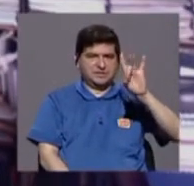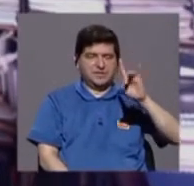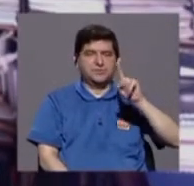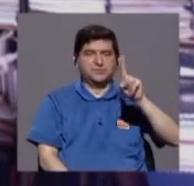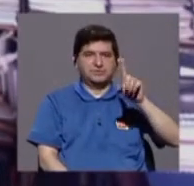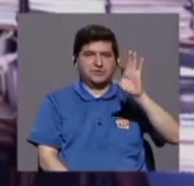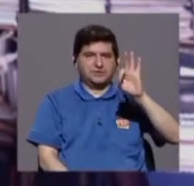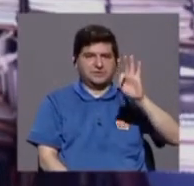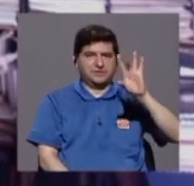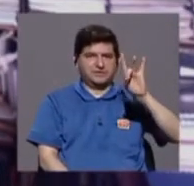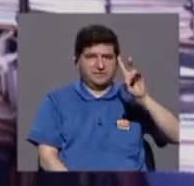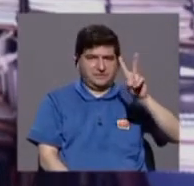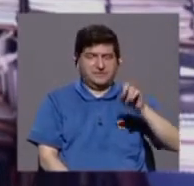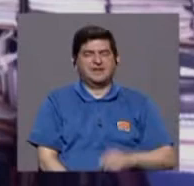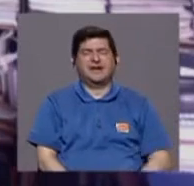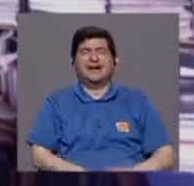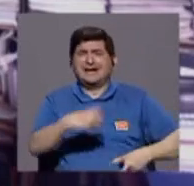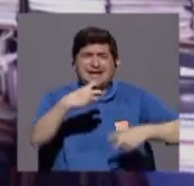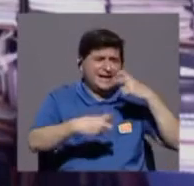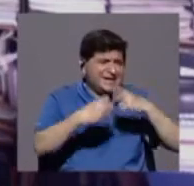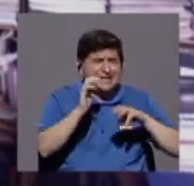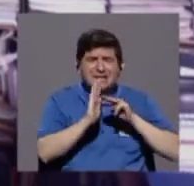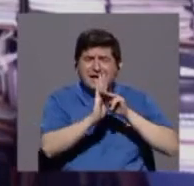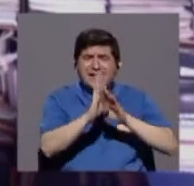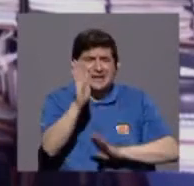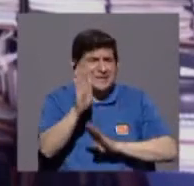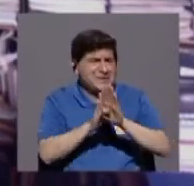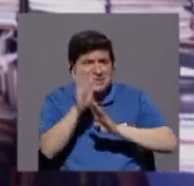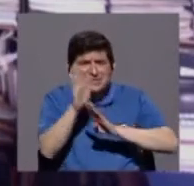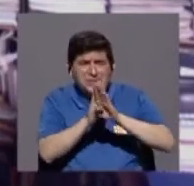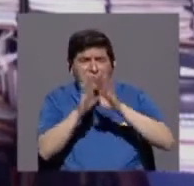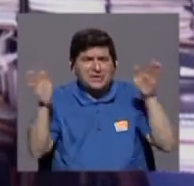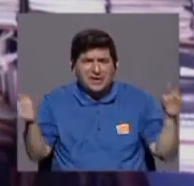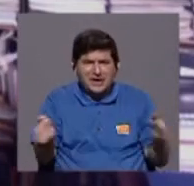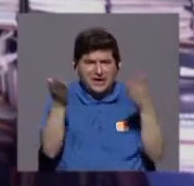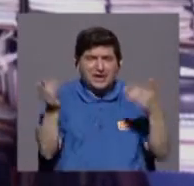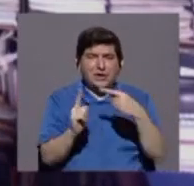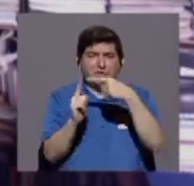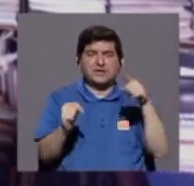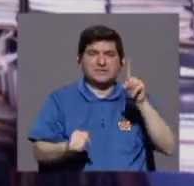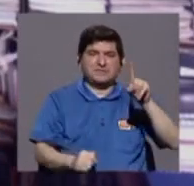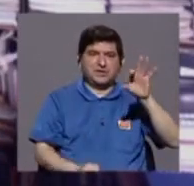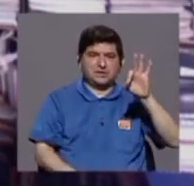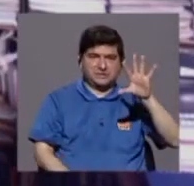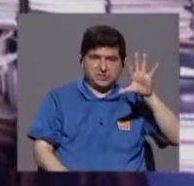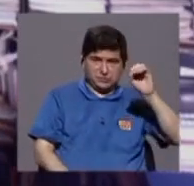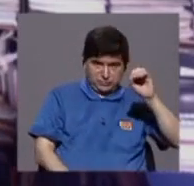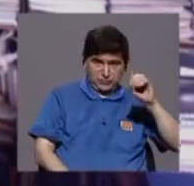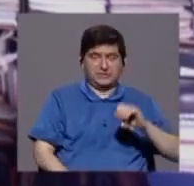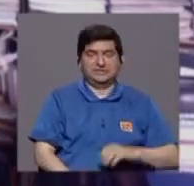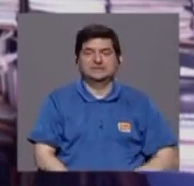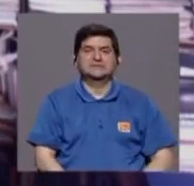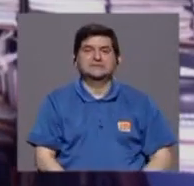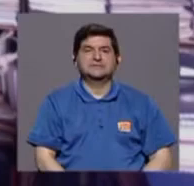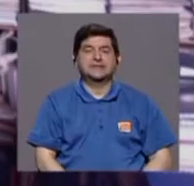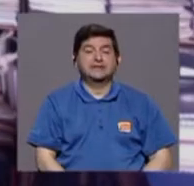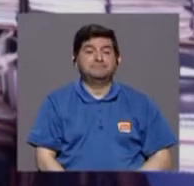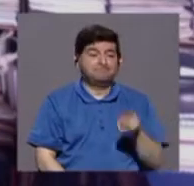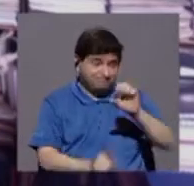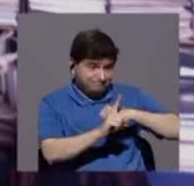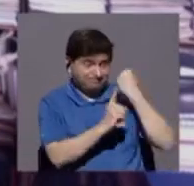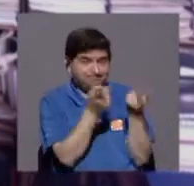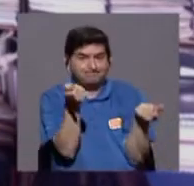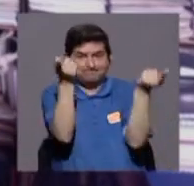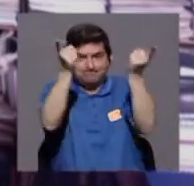la crisis de aquel modelo de desarrollo que se había impulsado desde 1950. Bueno, vino todo